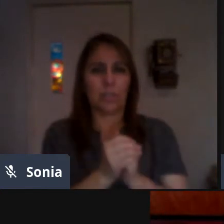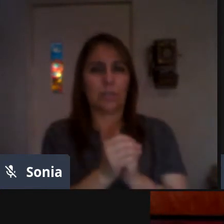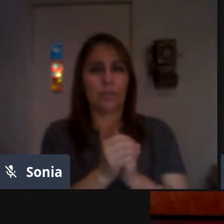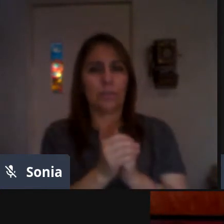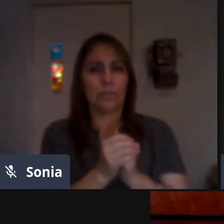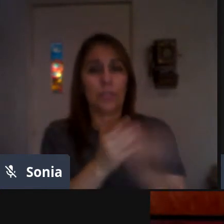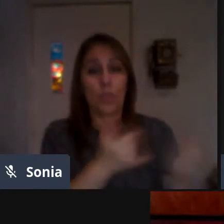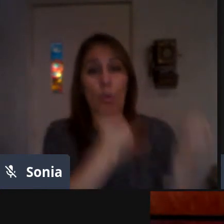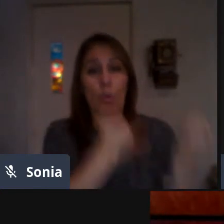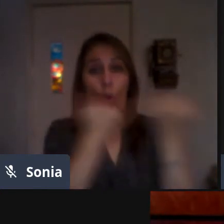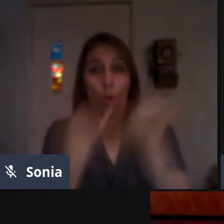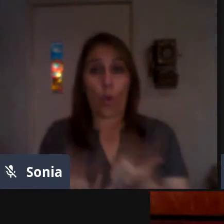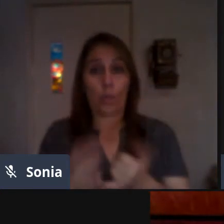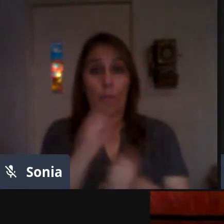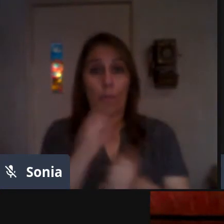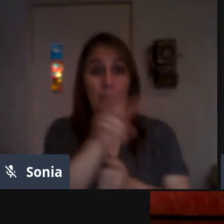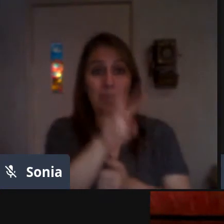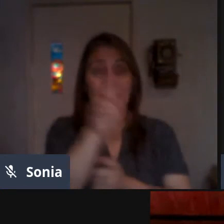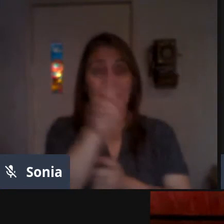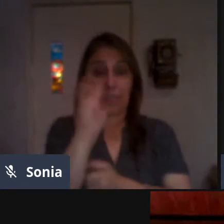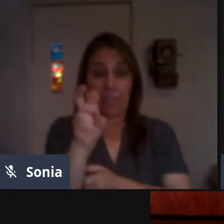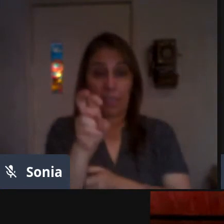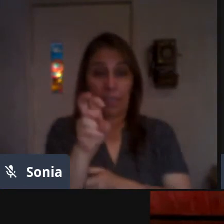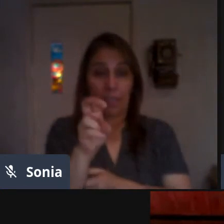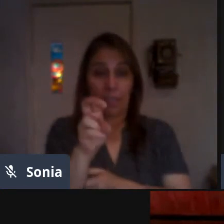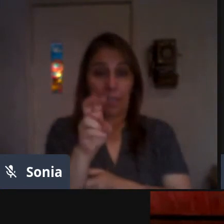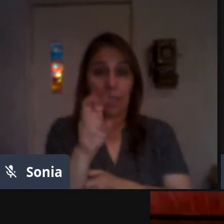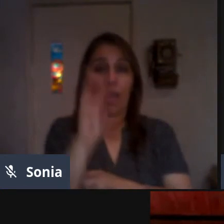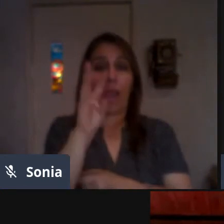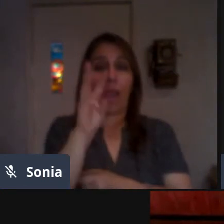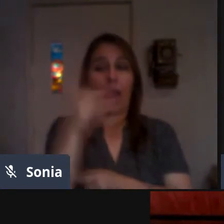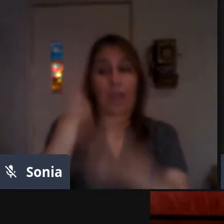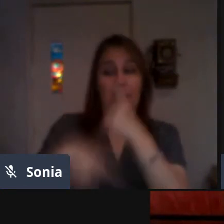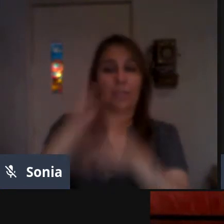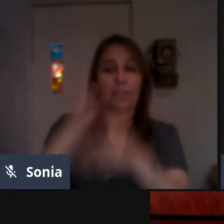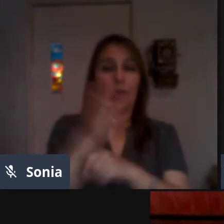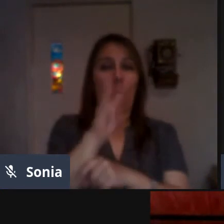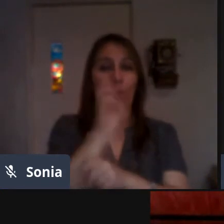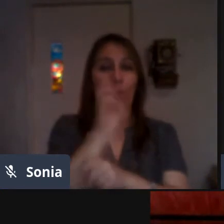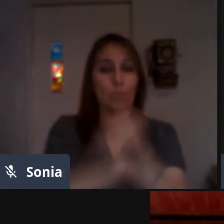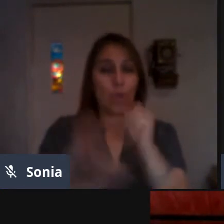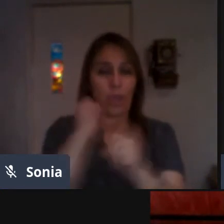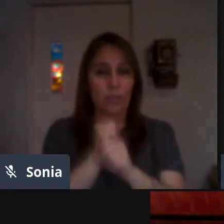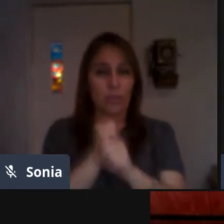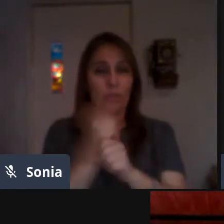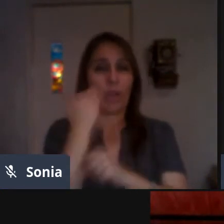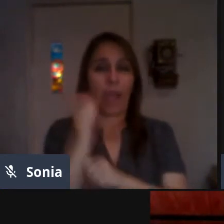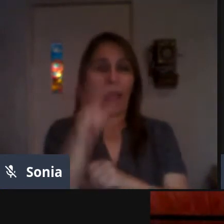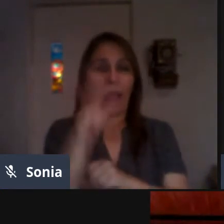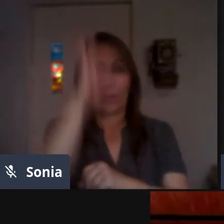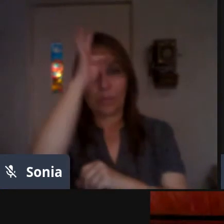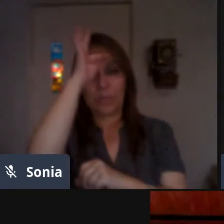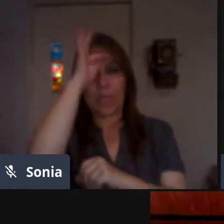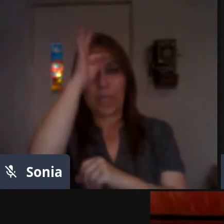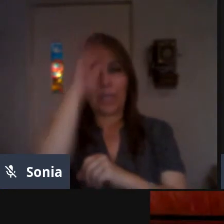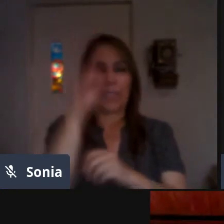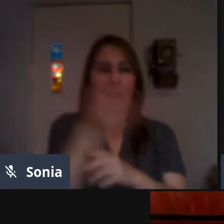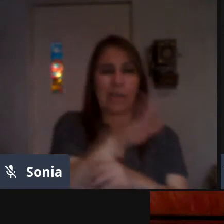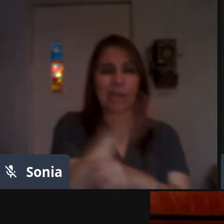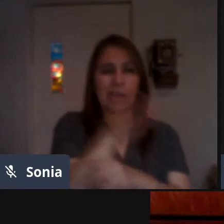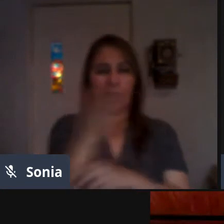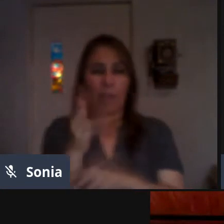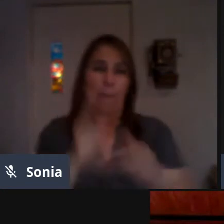ocho años la salida se está debatiendo en plena vida y la muerte ya está